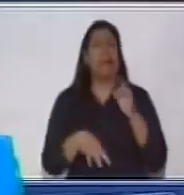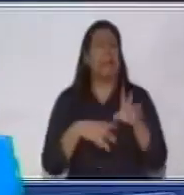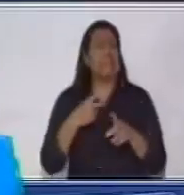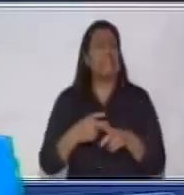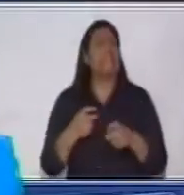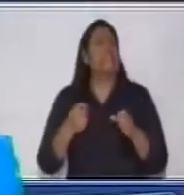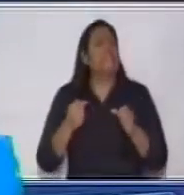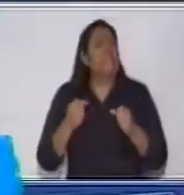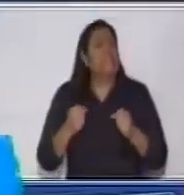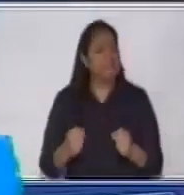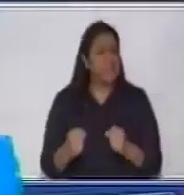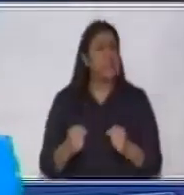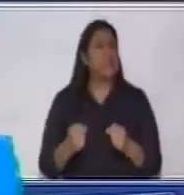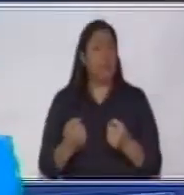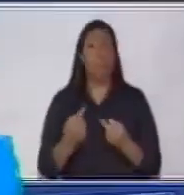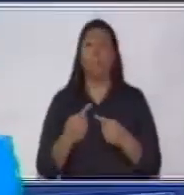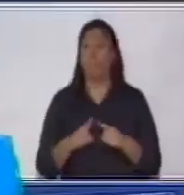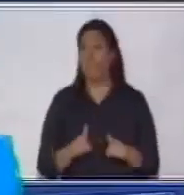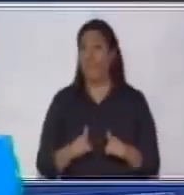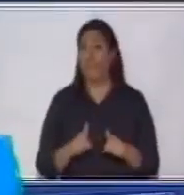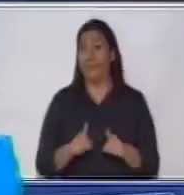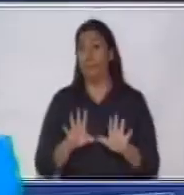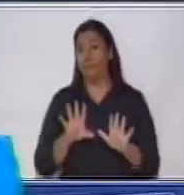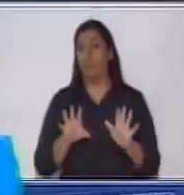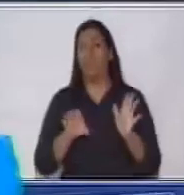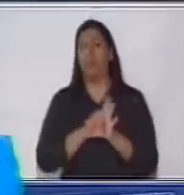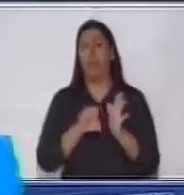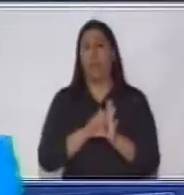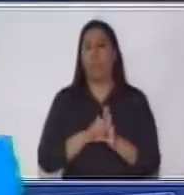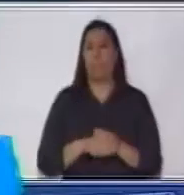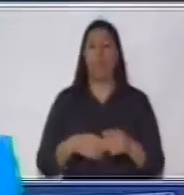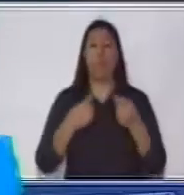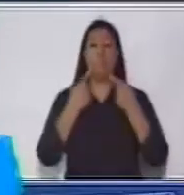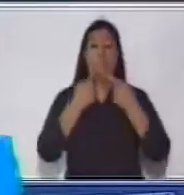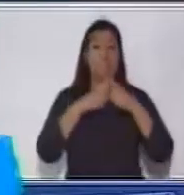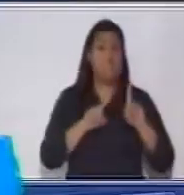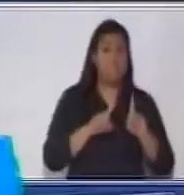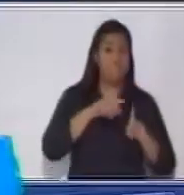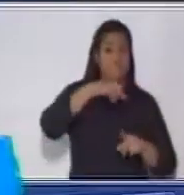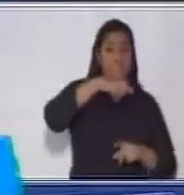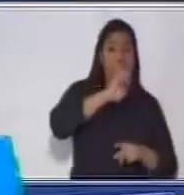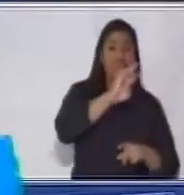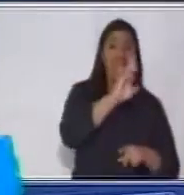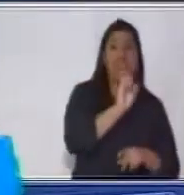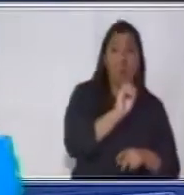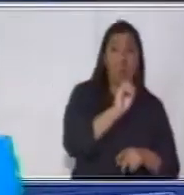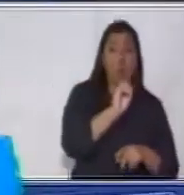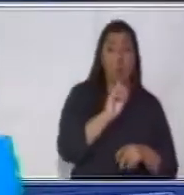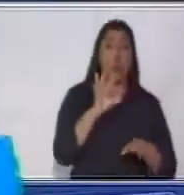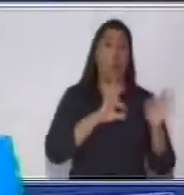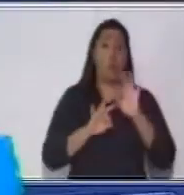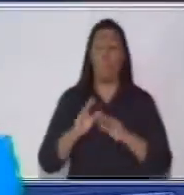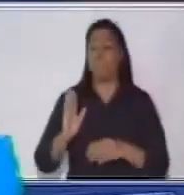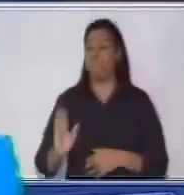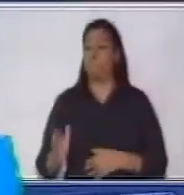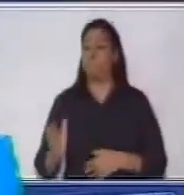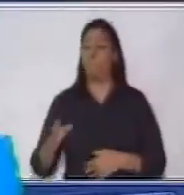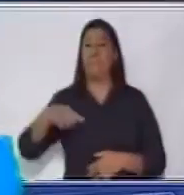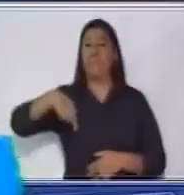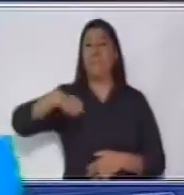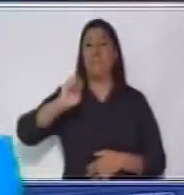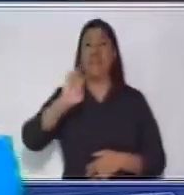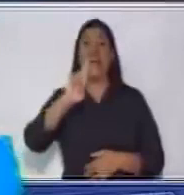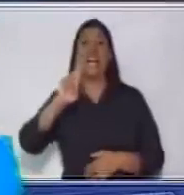porque tenemos, por ejemplo, pero y perro. ¿Cómo explicas esa diferencia de fonema? ¿Qué haces